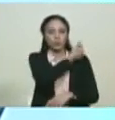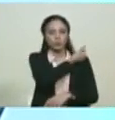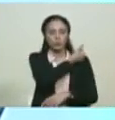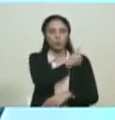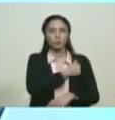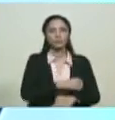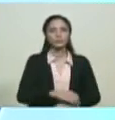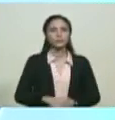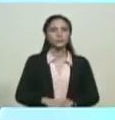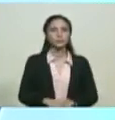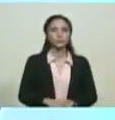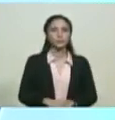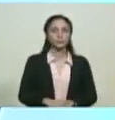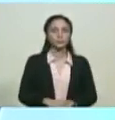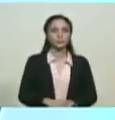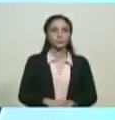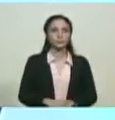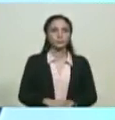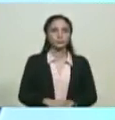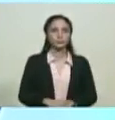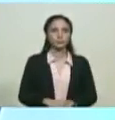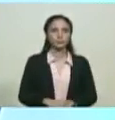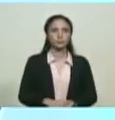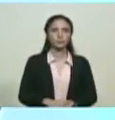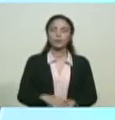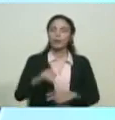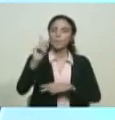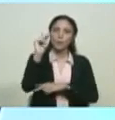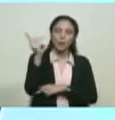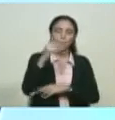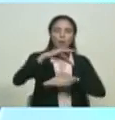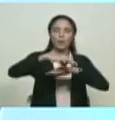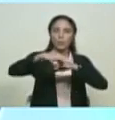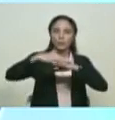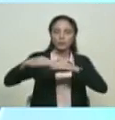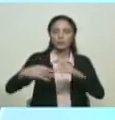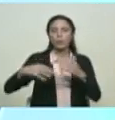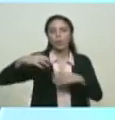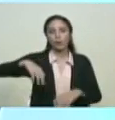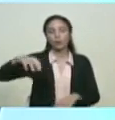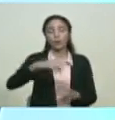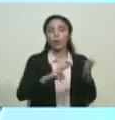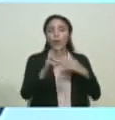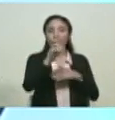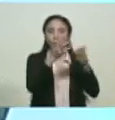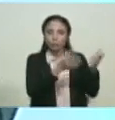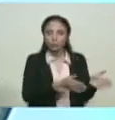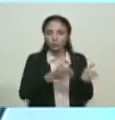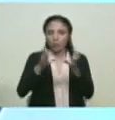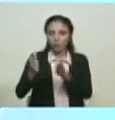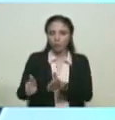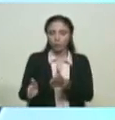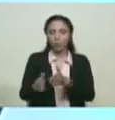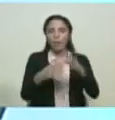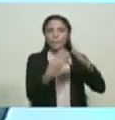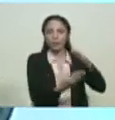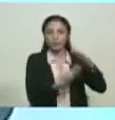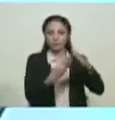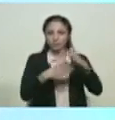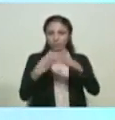las direcciones parroquiales y además tenemos dos estructuras intermedias de base podrían llamarse